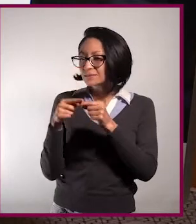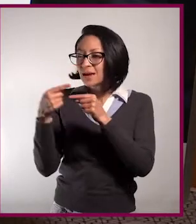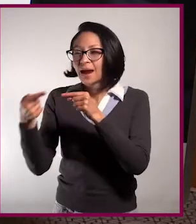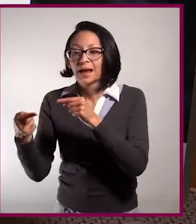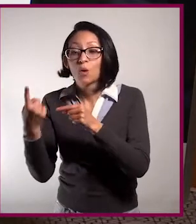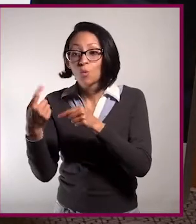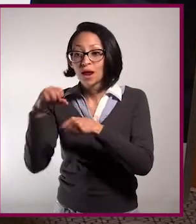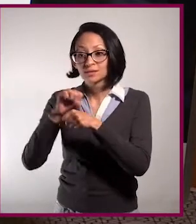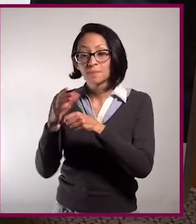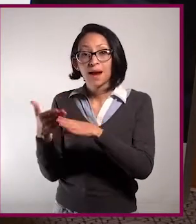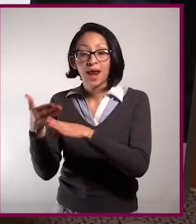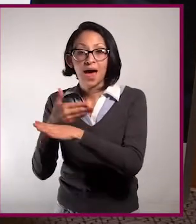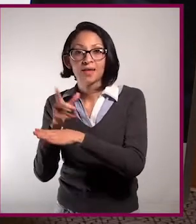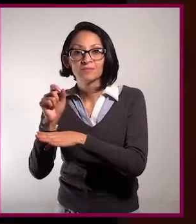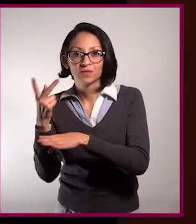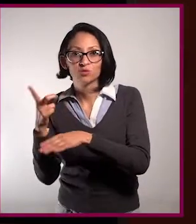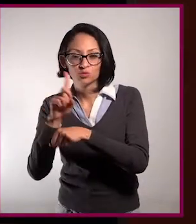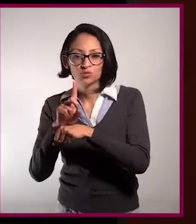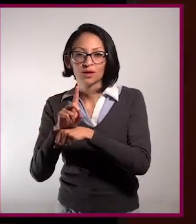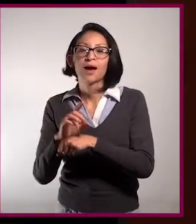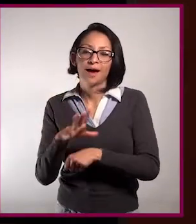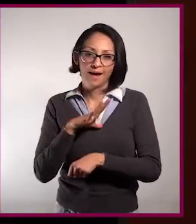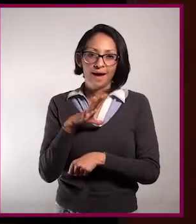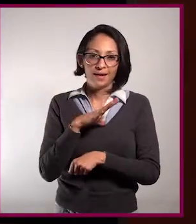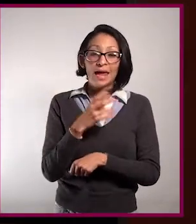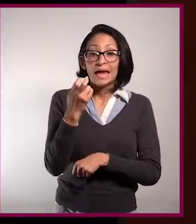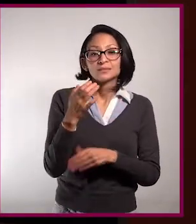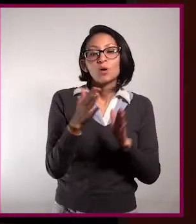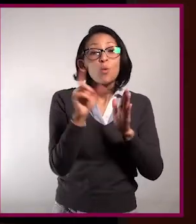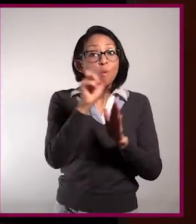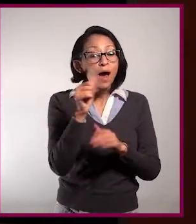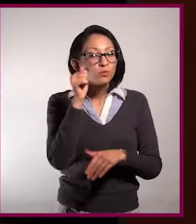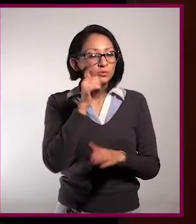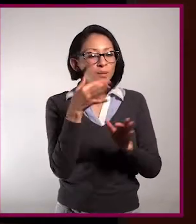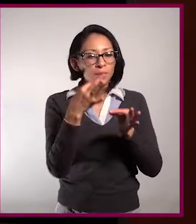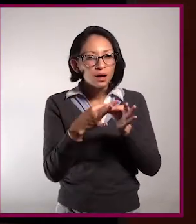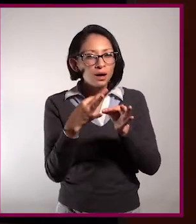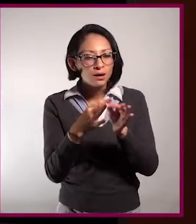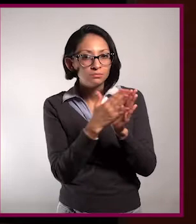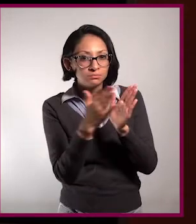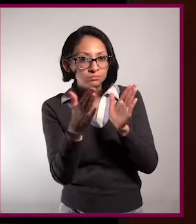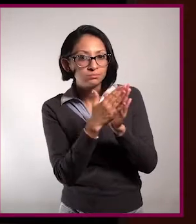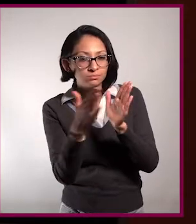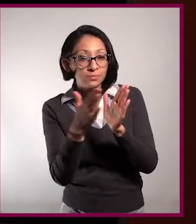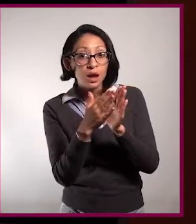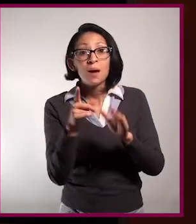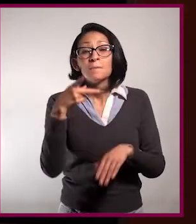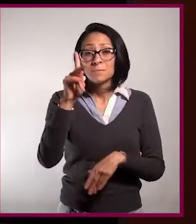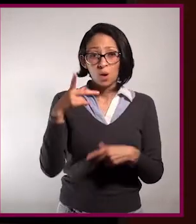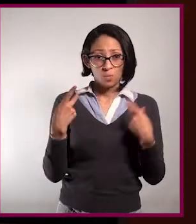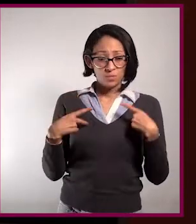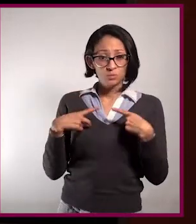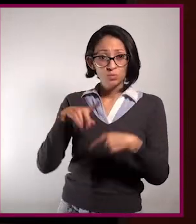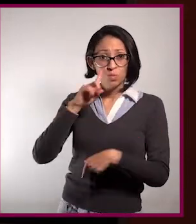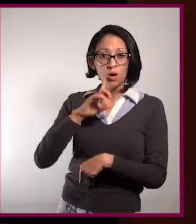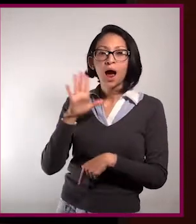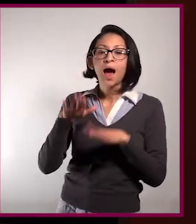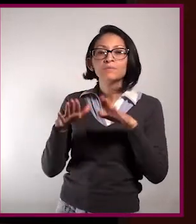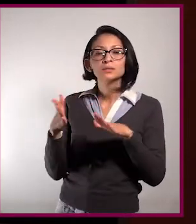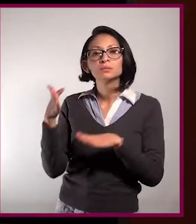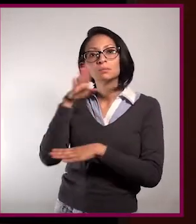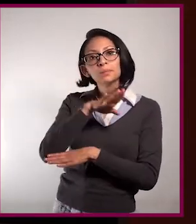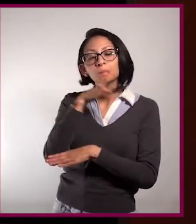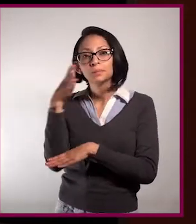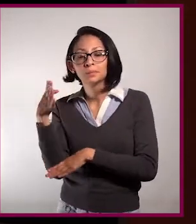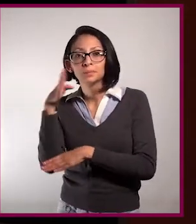sirve como protección, de cierta forma, en mujeres que son regulares. En aquellas que son irregulares, pues esto realmente no es